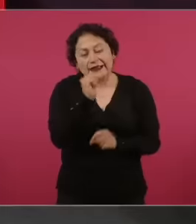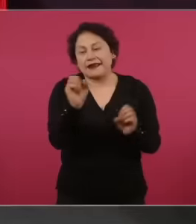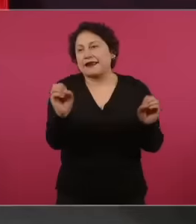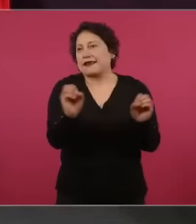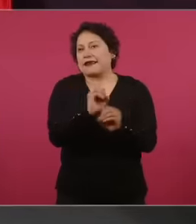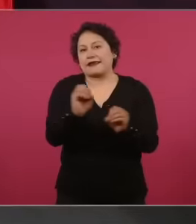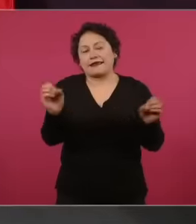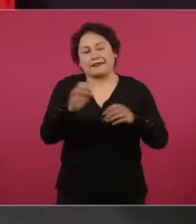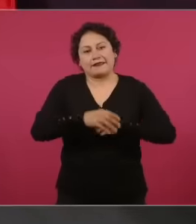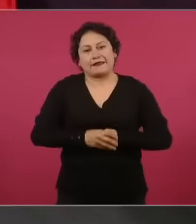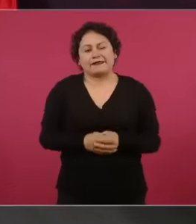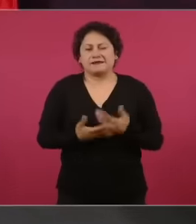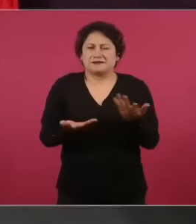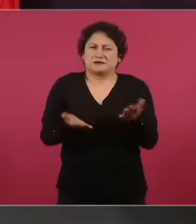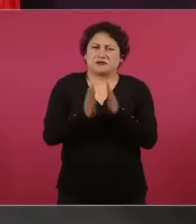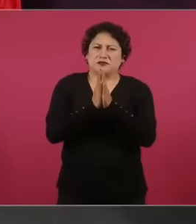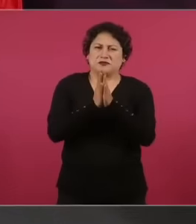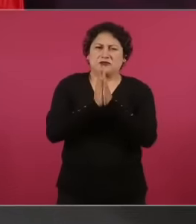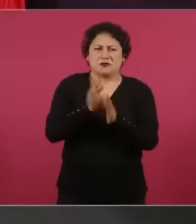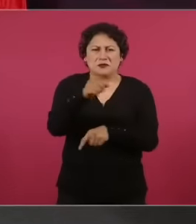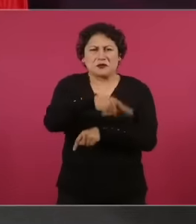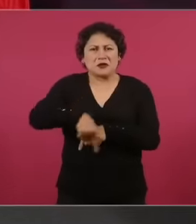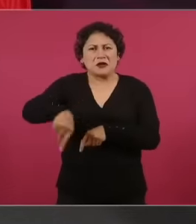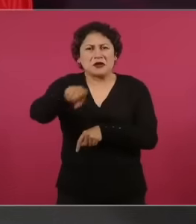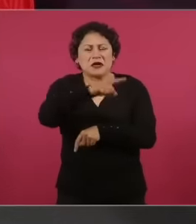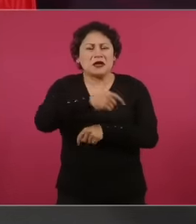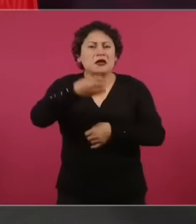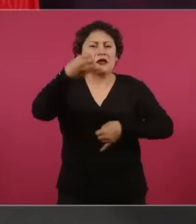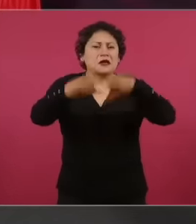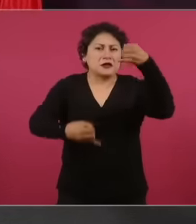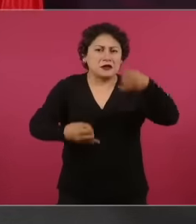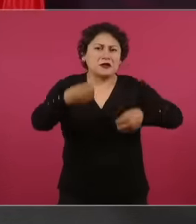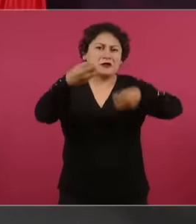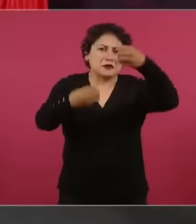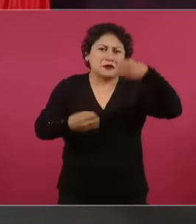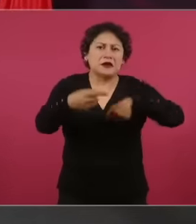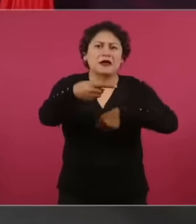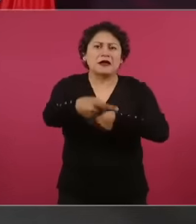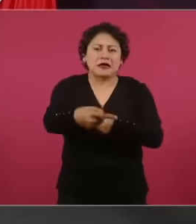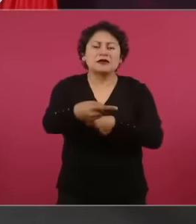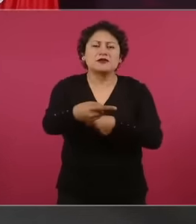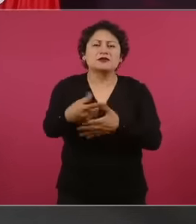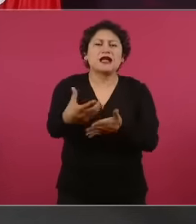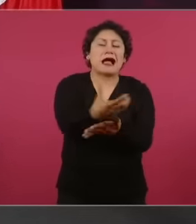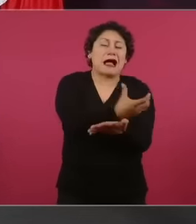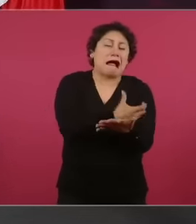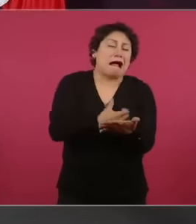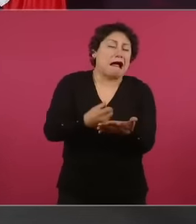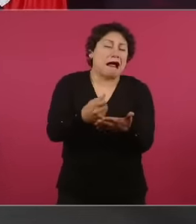Ganan cuatro veces más que yo. Ya les estoy dando consejo. O sea,